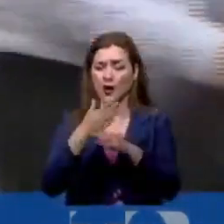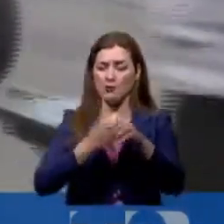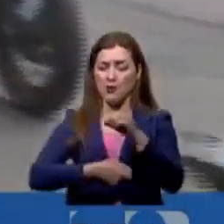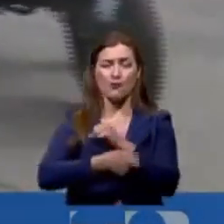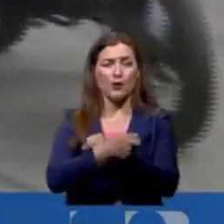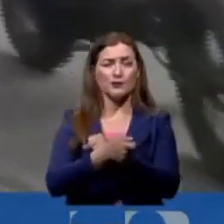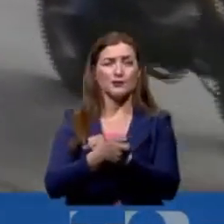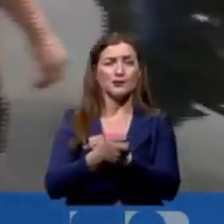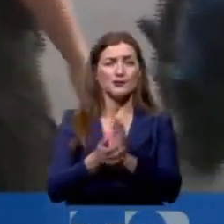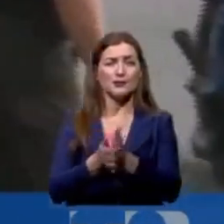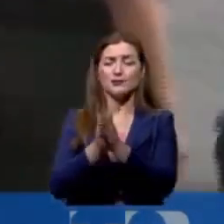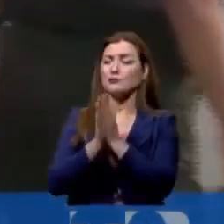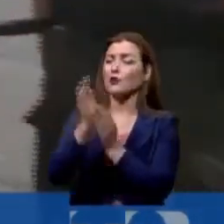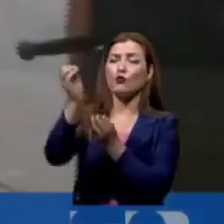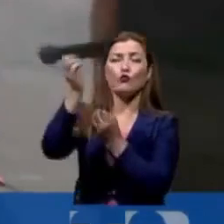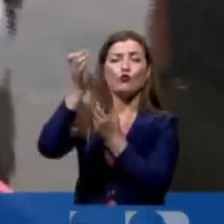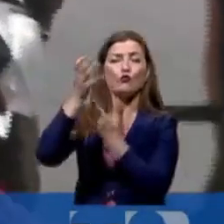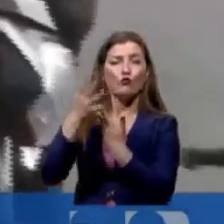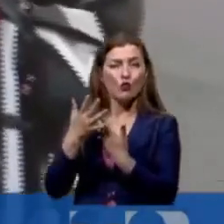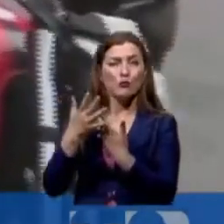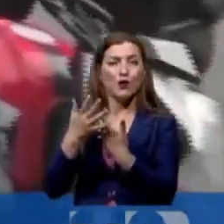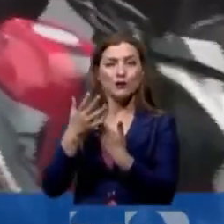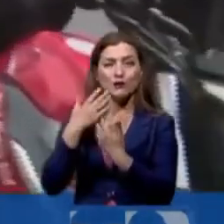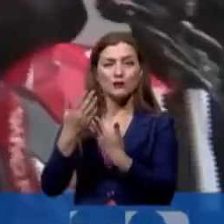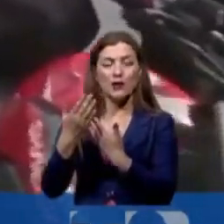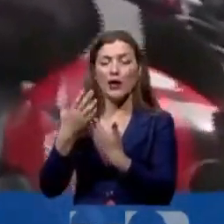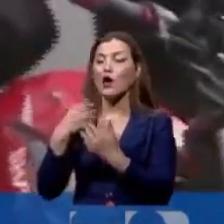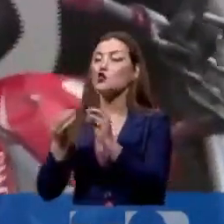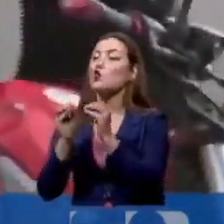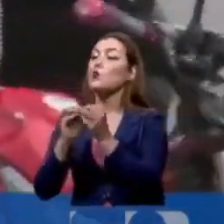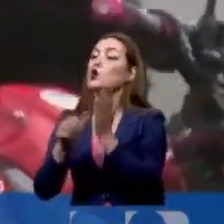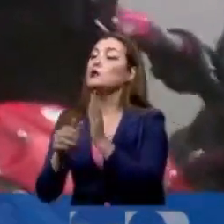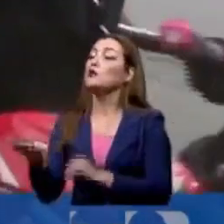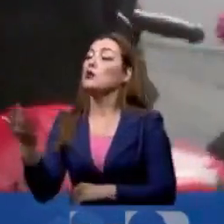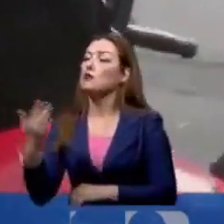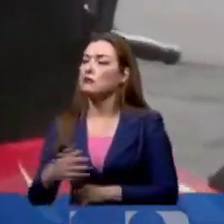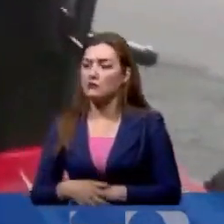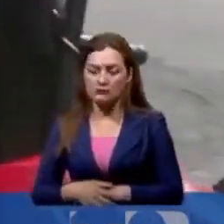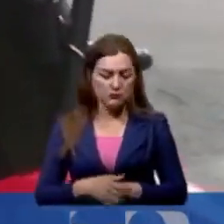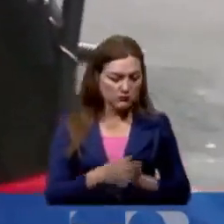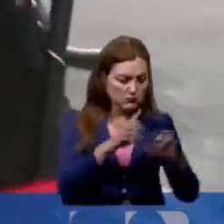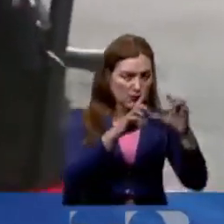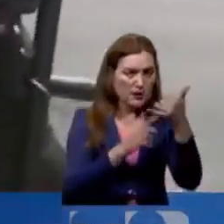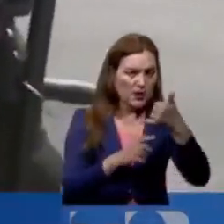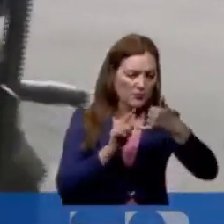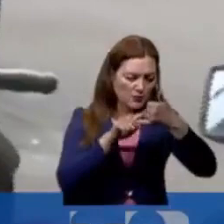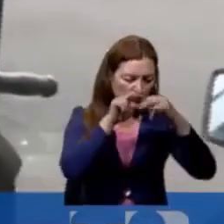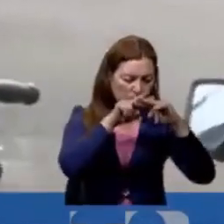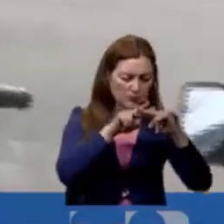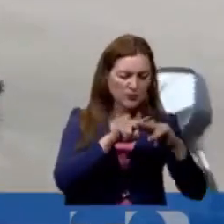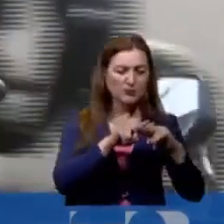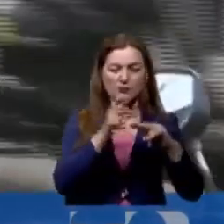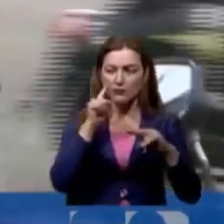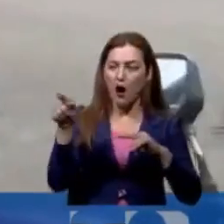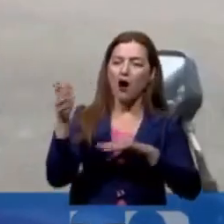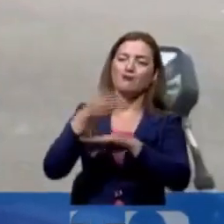se pide la información, tienen antecedentes penales muchas de estas personas. Correcto, por lo general las personas que se encuentran con armas